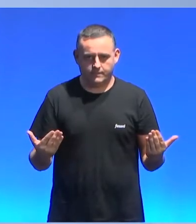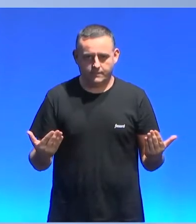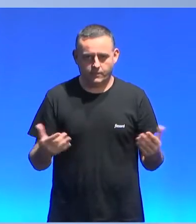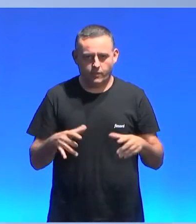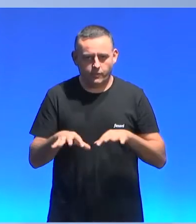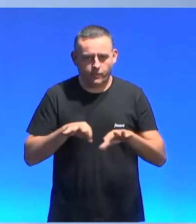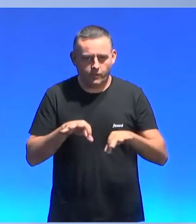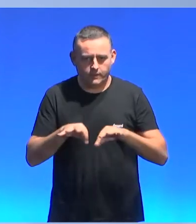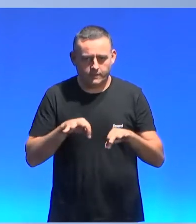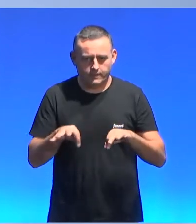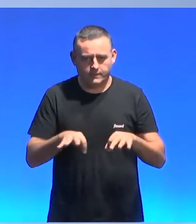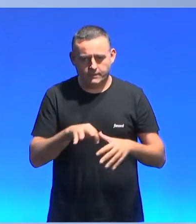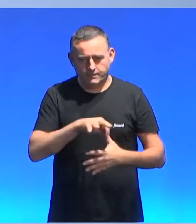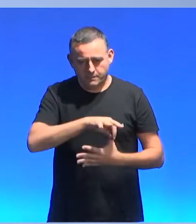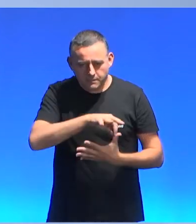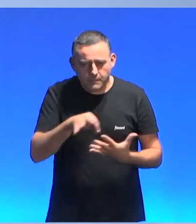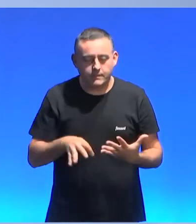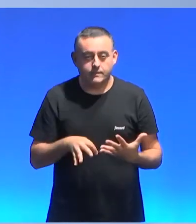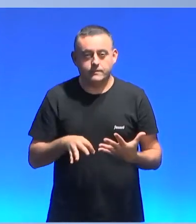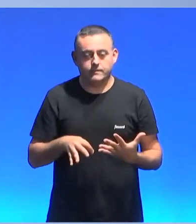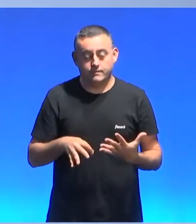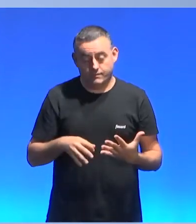es importante.